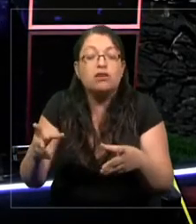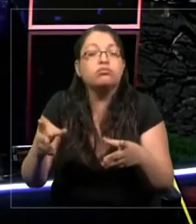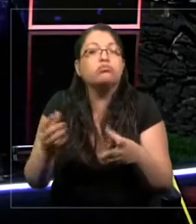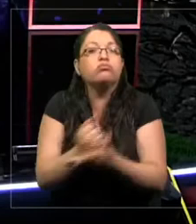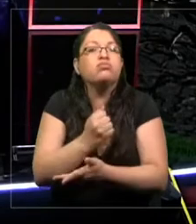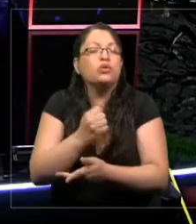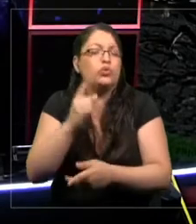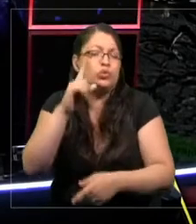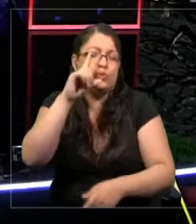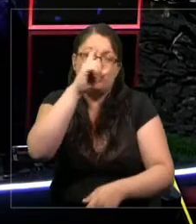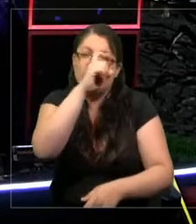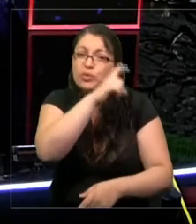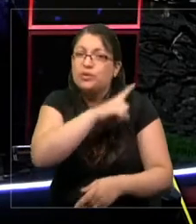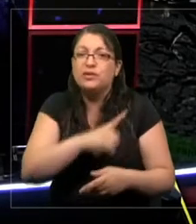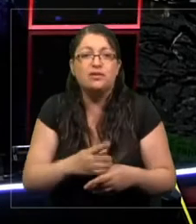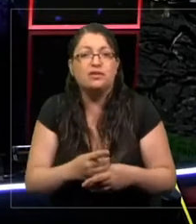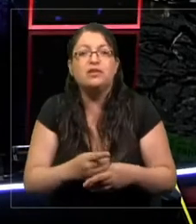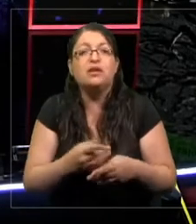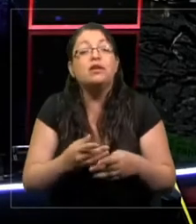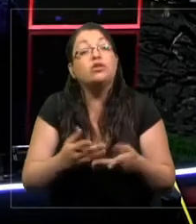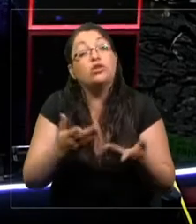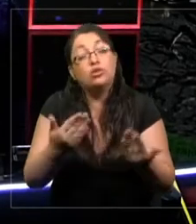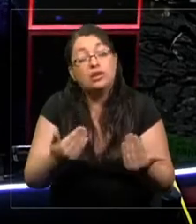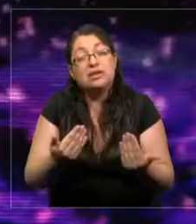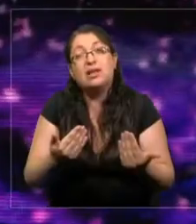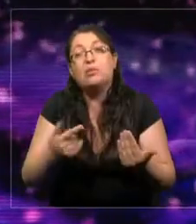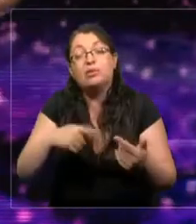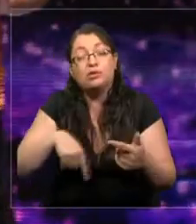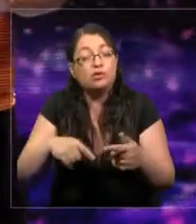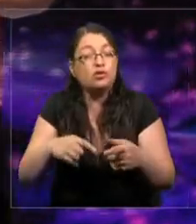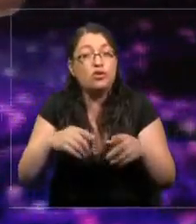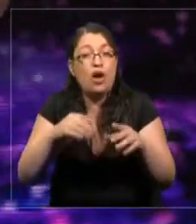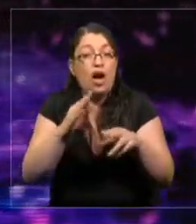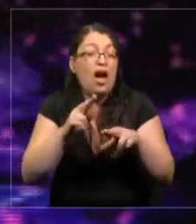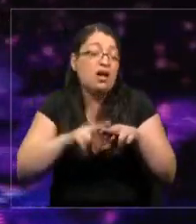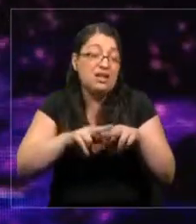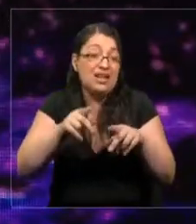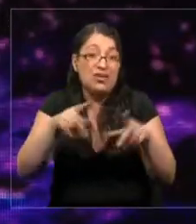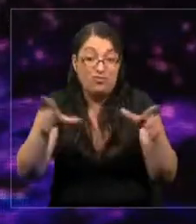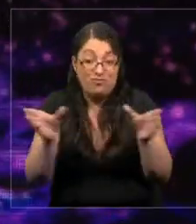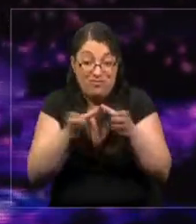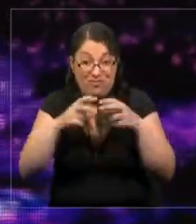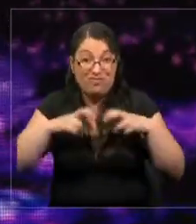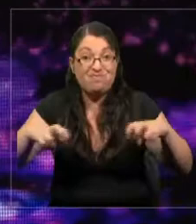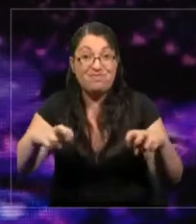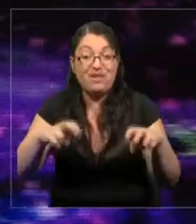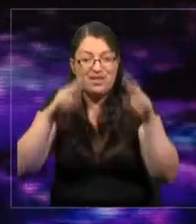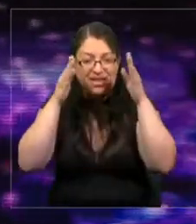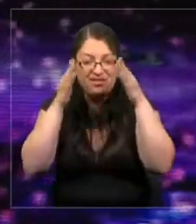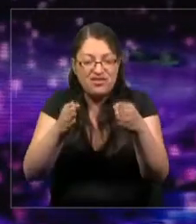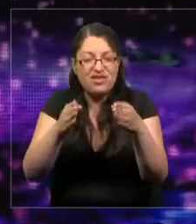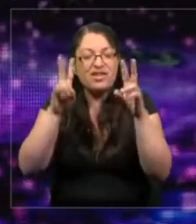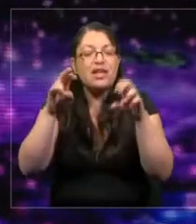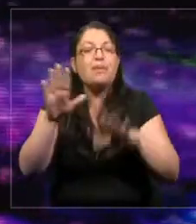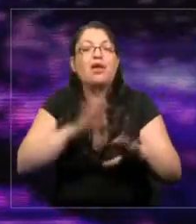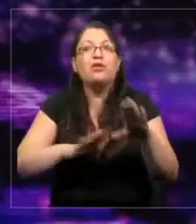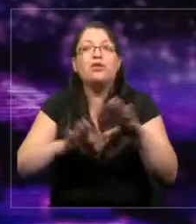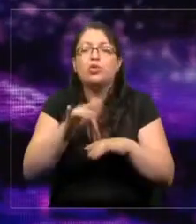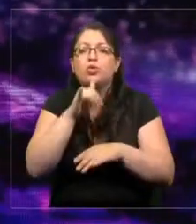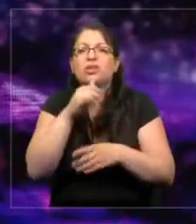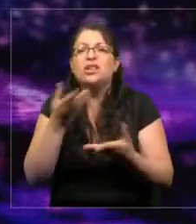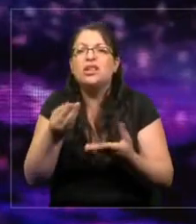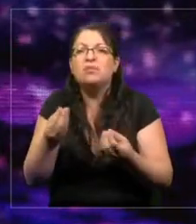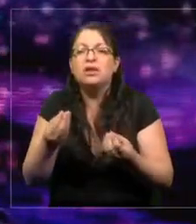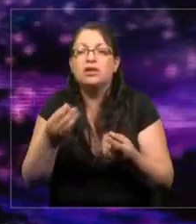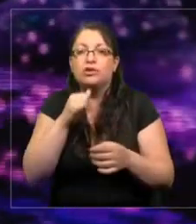que adelantarnos a eso trabajando en lo que se trata este panel que efectivamente en protección pero es algo pasó